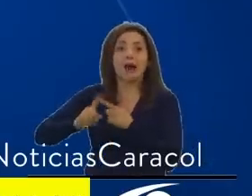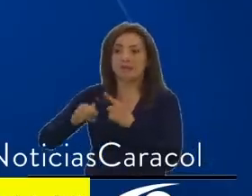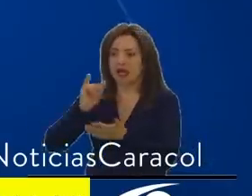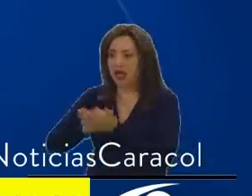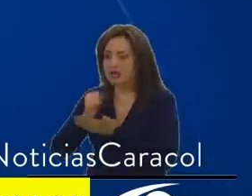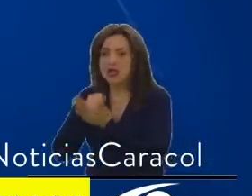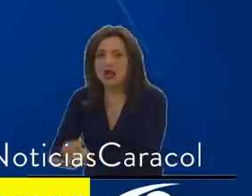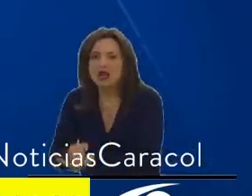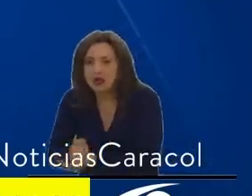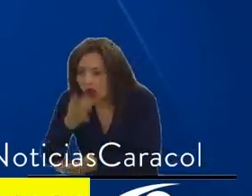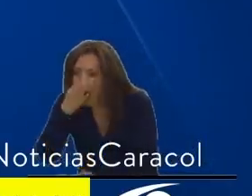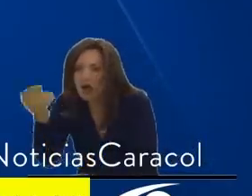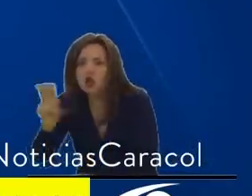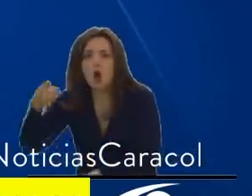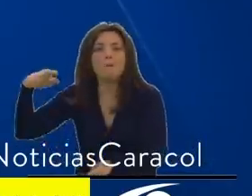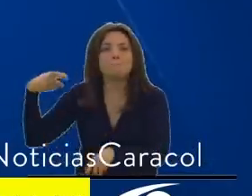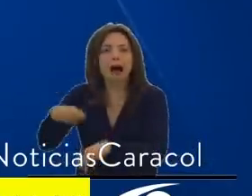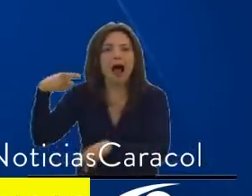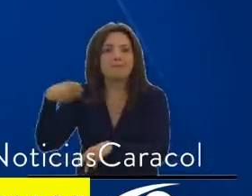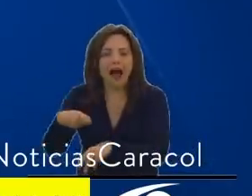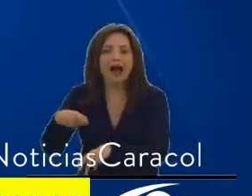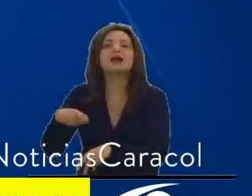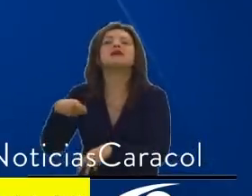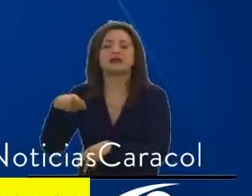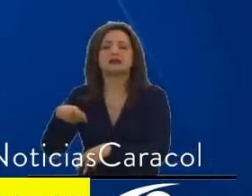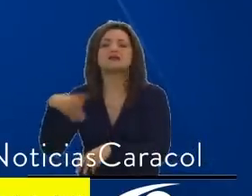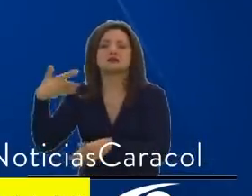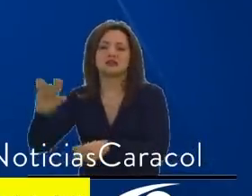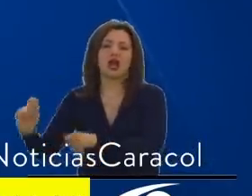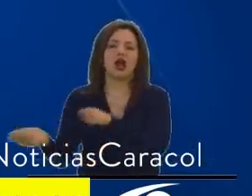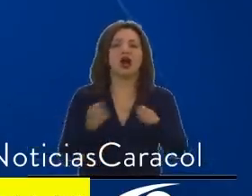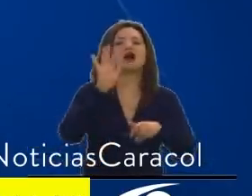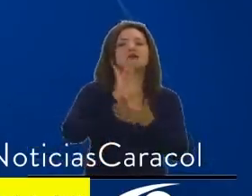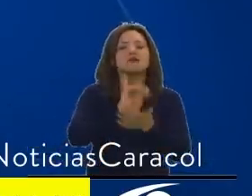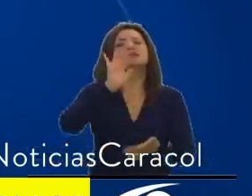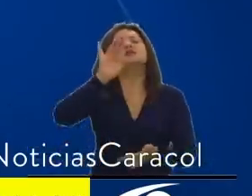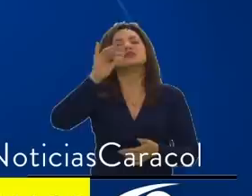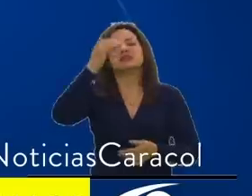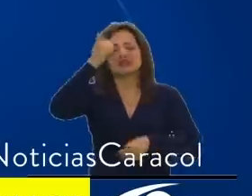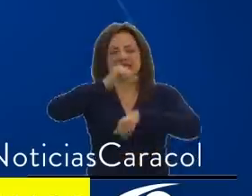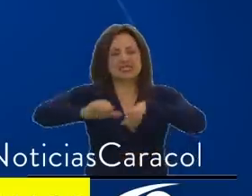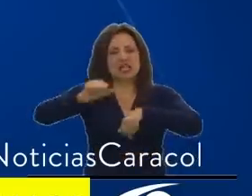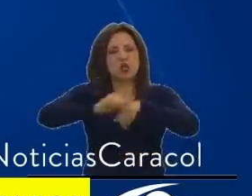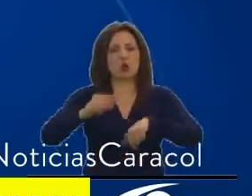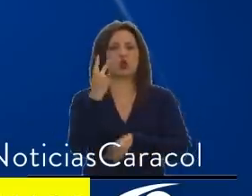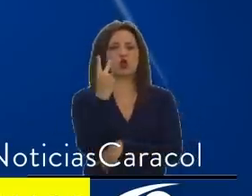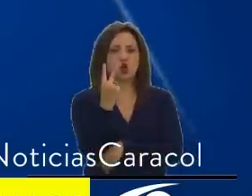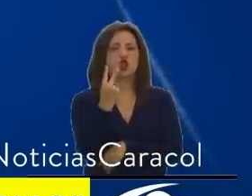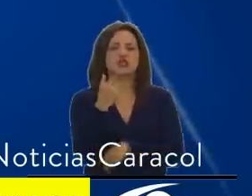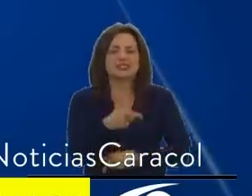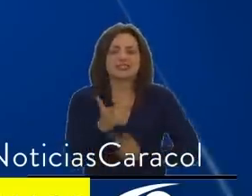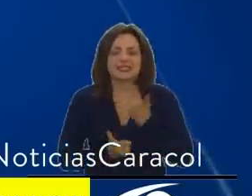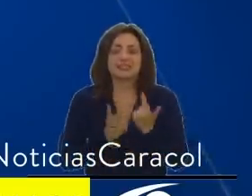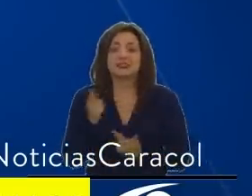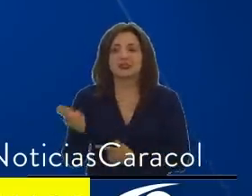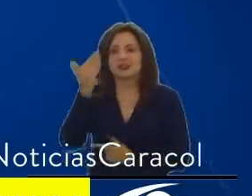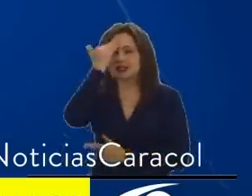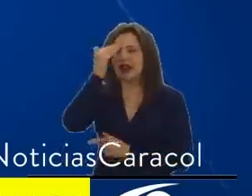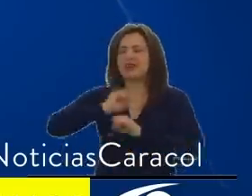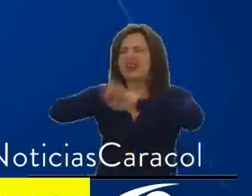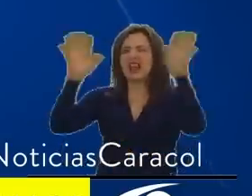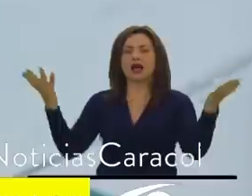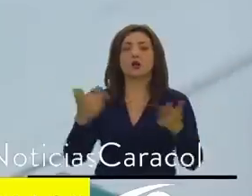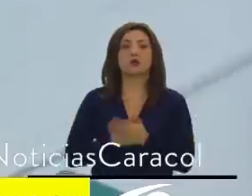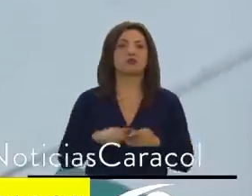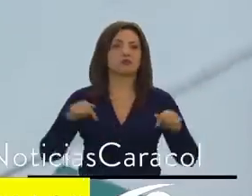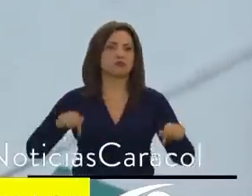realidad eran dos impactos de bala. Ha sido sometido a dos cirugías y en medio de esta lucha tiene claro algo. Y estamos en un